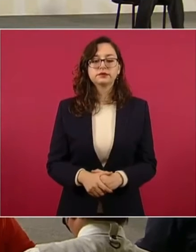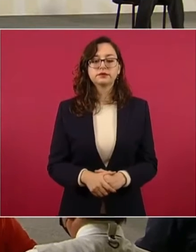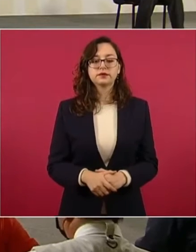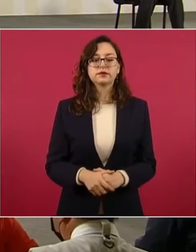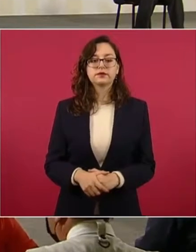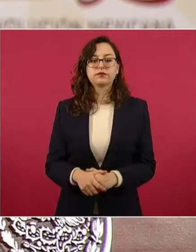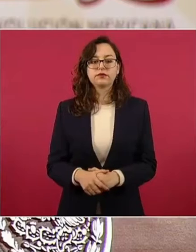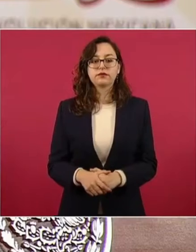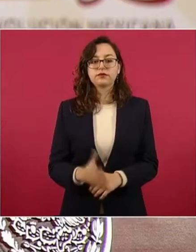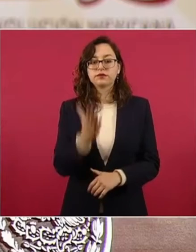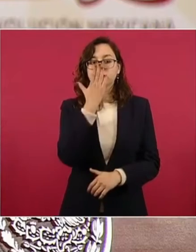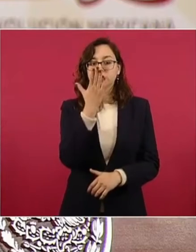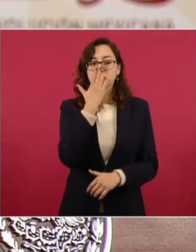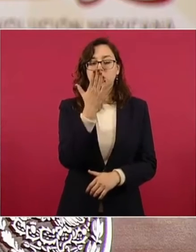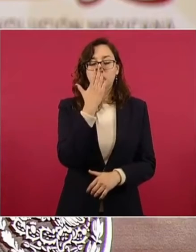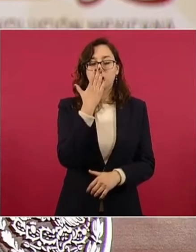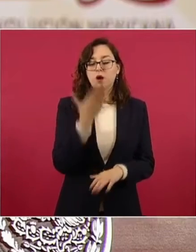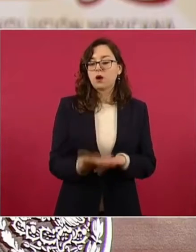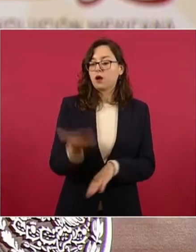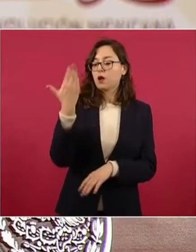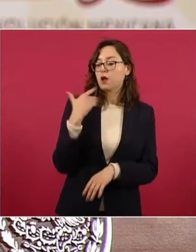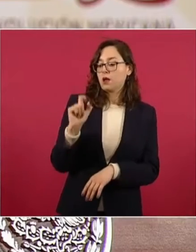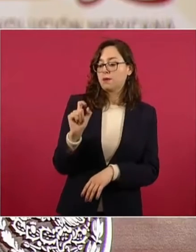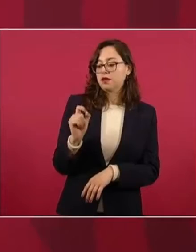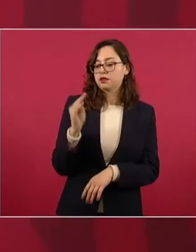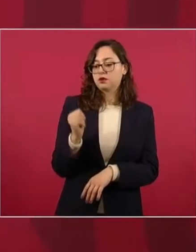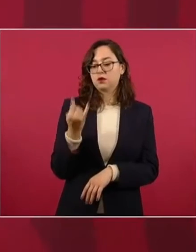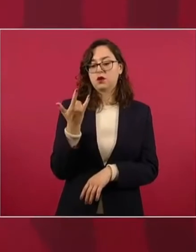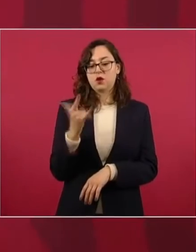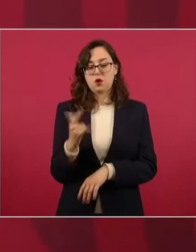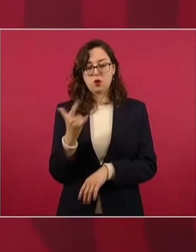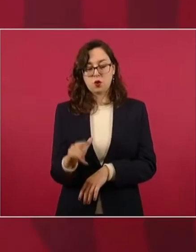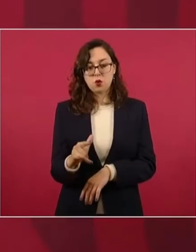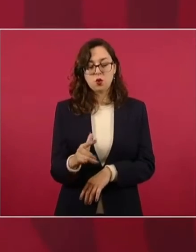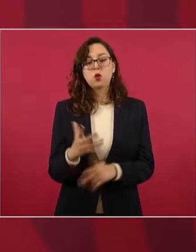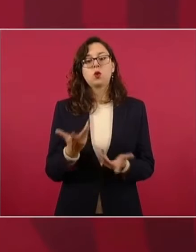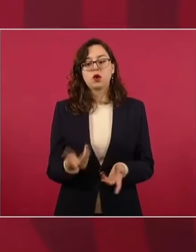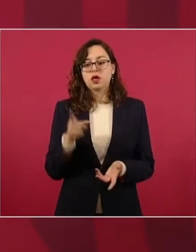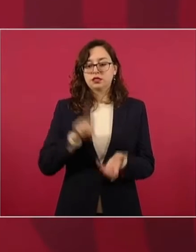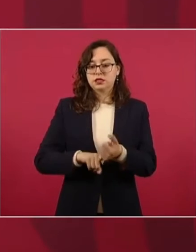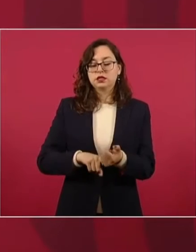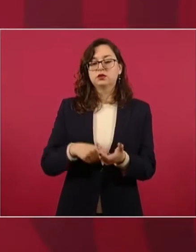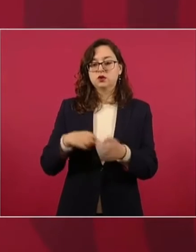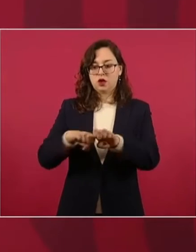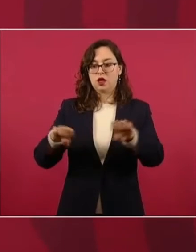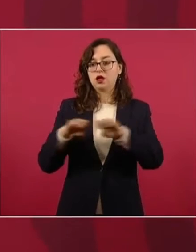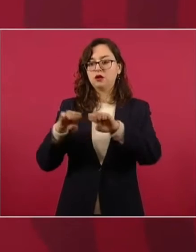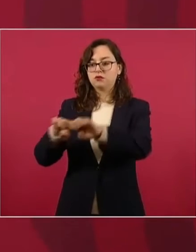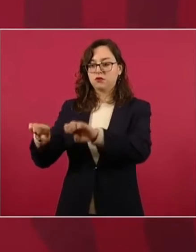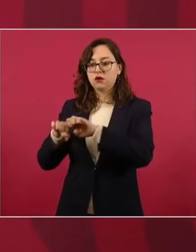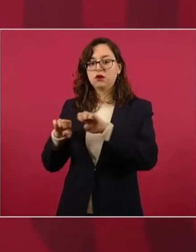desde el pasado 29 de junio, que se encuentran allá 11 equipos multidisciplinarios del programa IMSS Bienestar, están